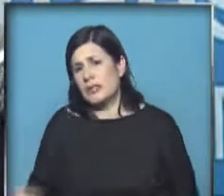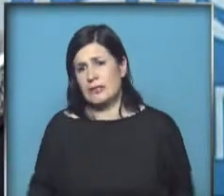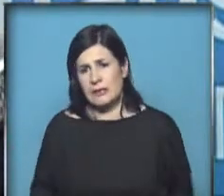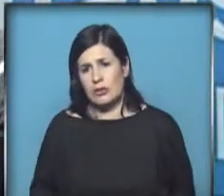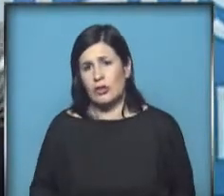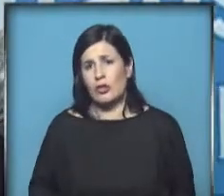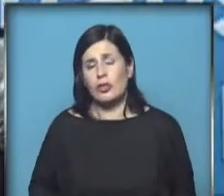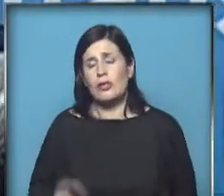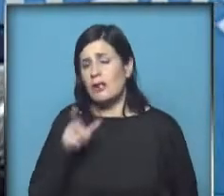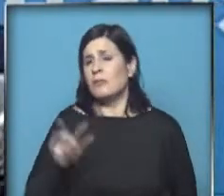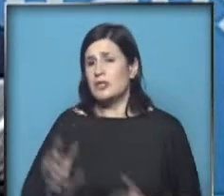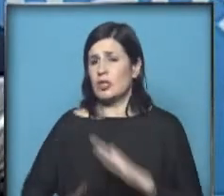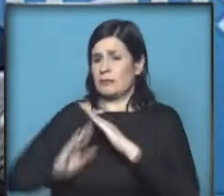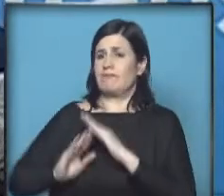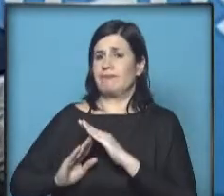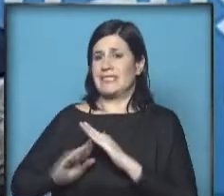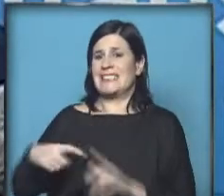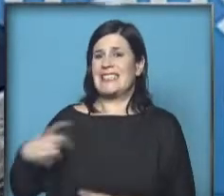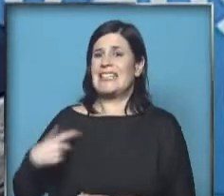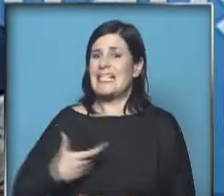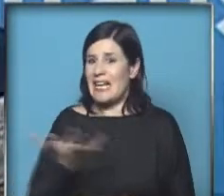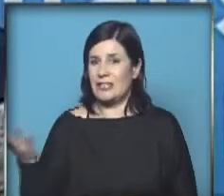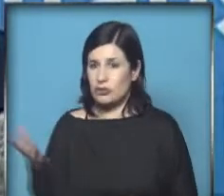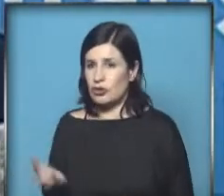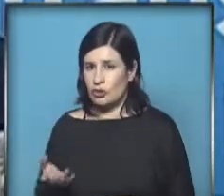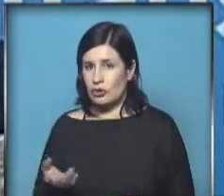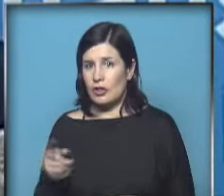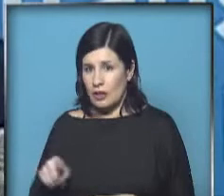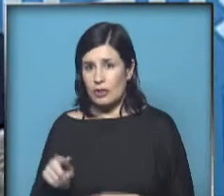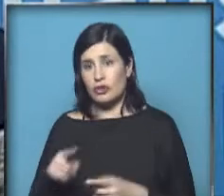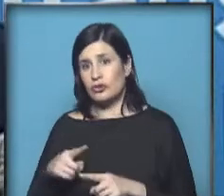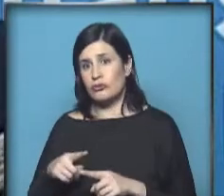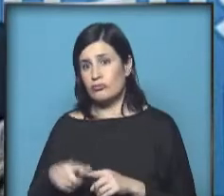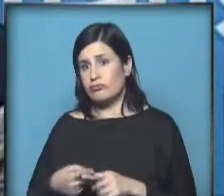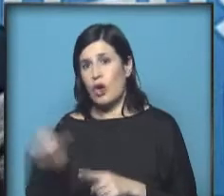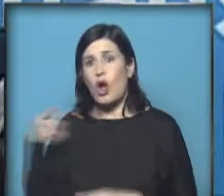adelante por dirigentes sindicales opositores